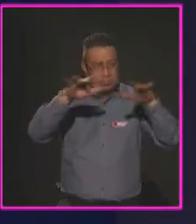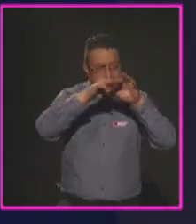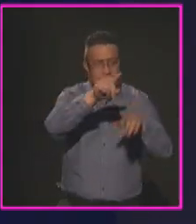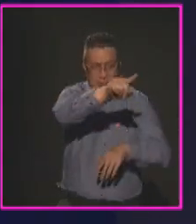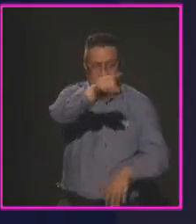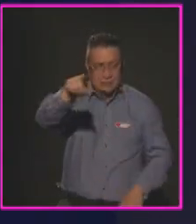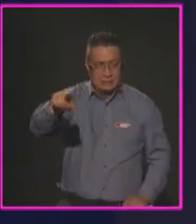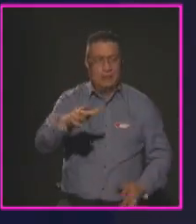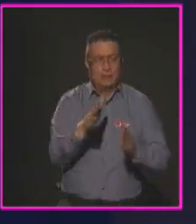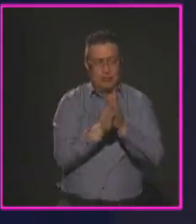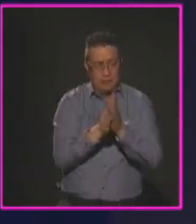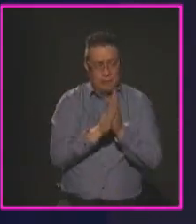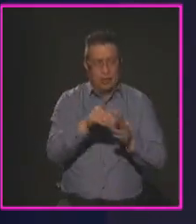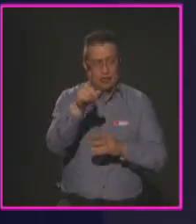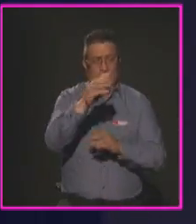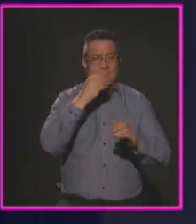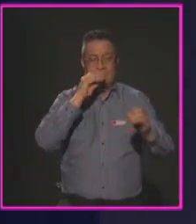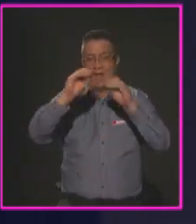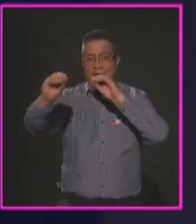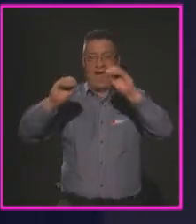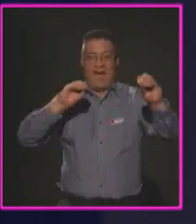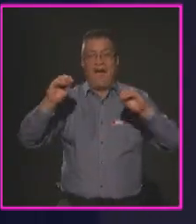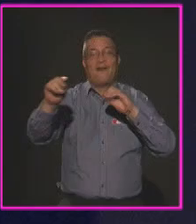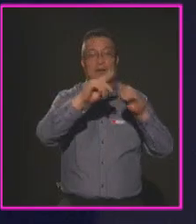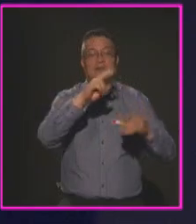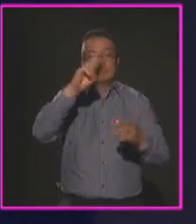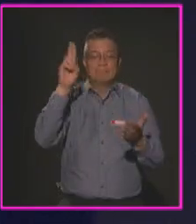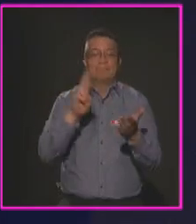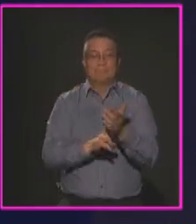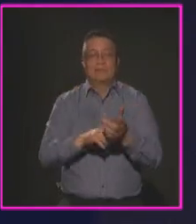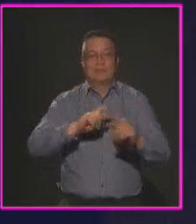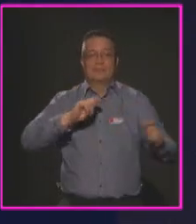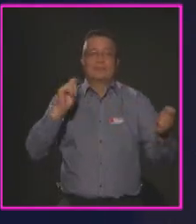favor, vayan comunicándolo porque es nuestra nueva realidad,